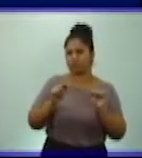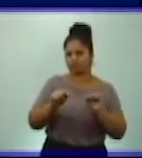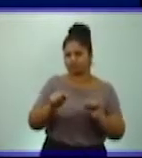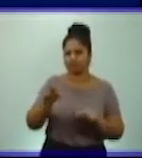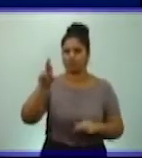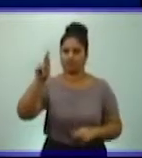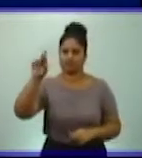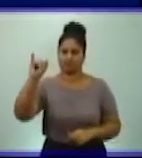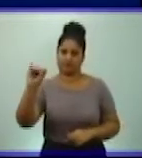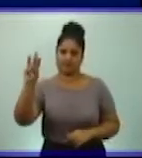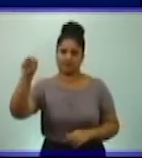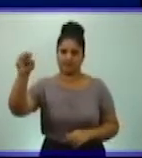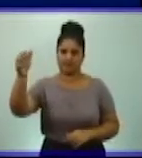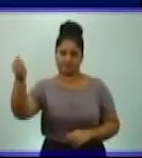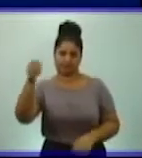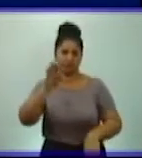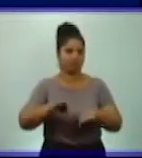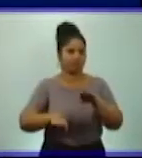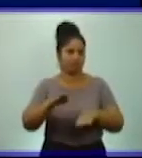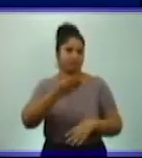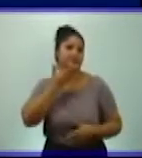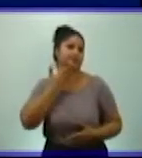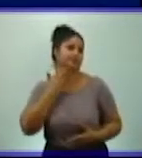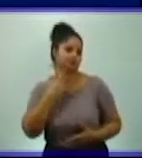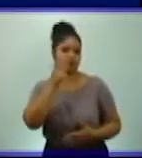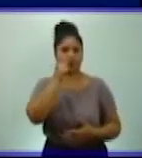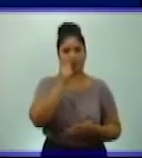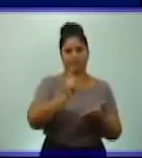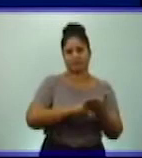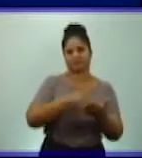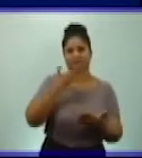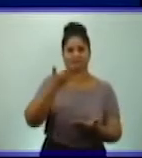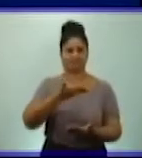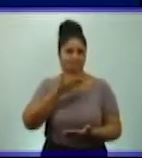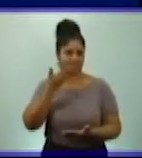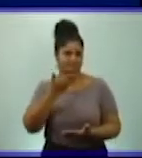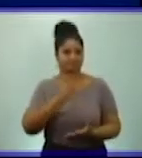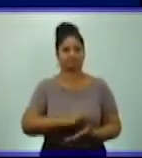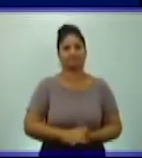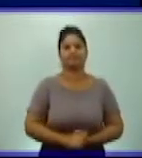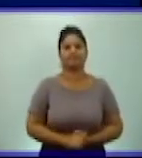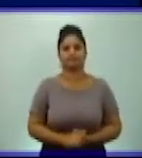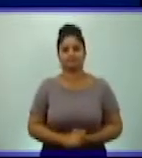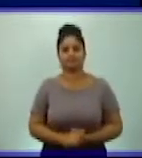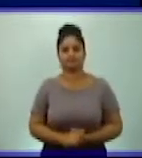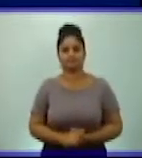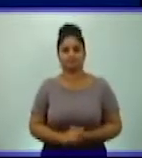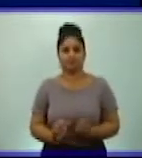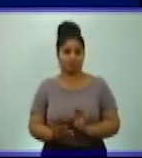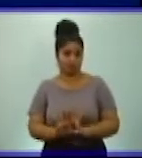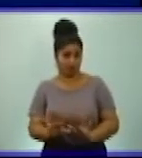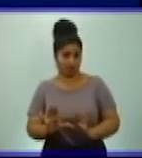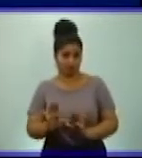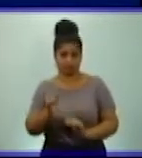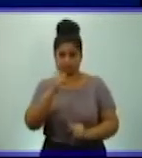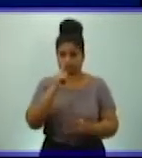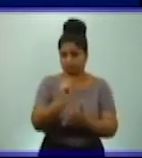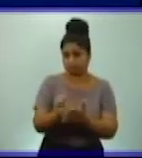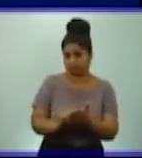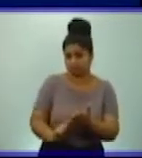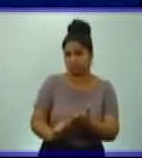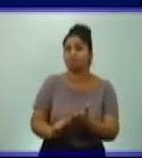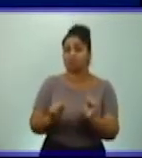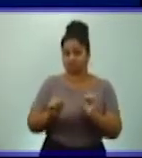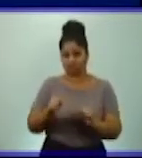preferencia del escritor. Ahora, seguidamente, me imagino que ya ustedes hayan podido tomar nota de